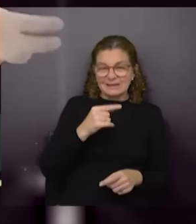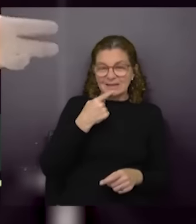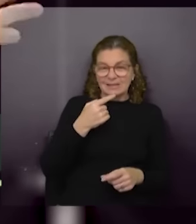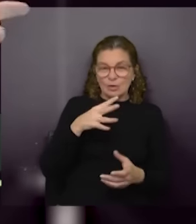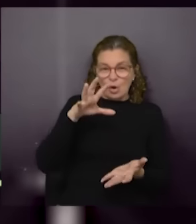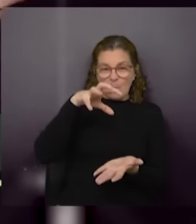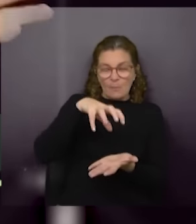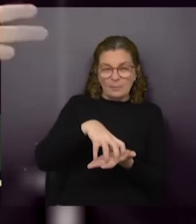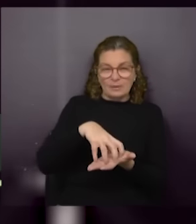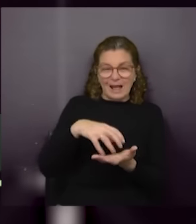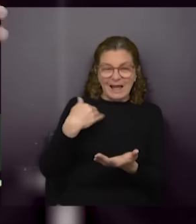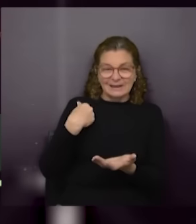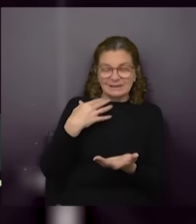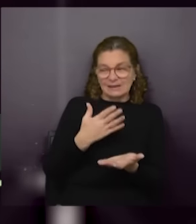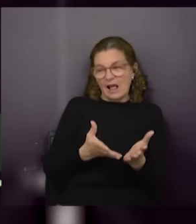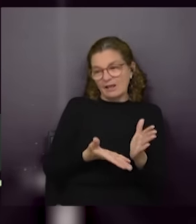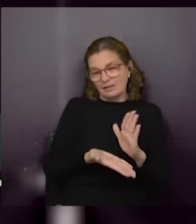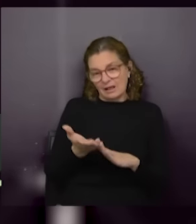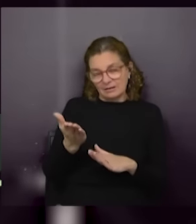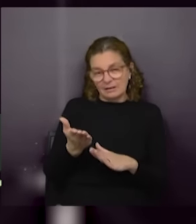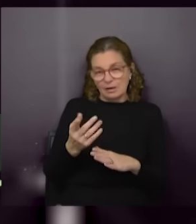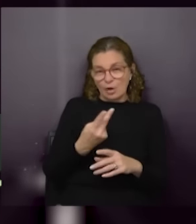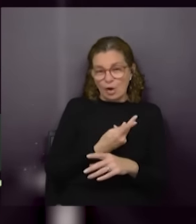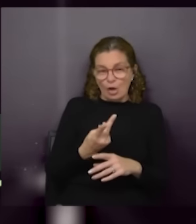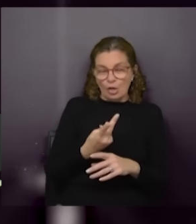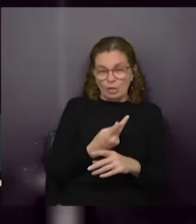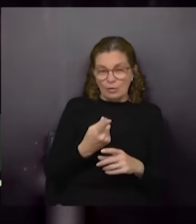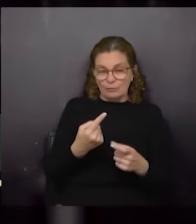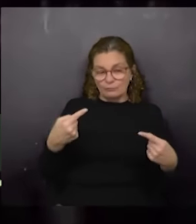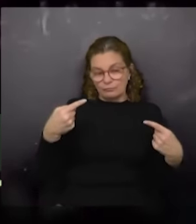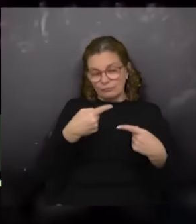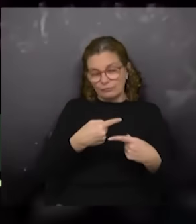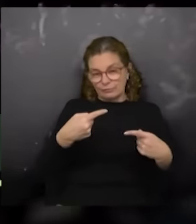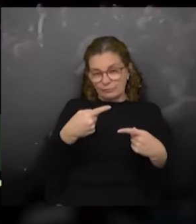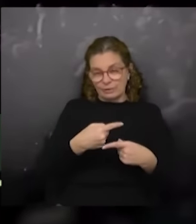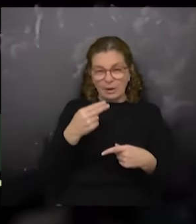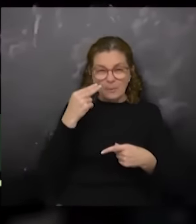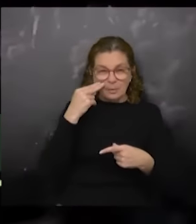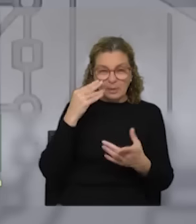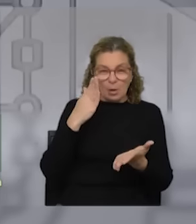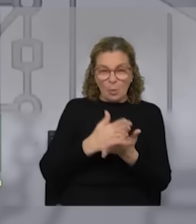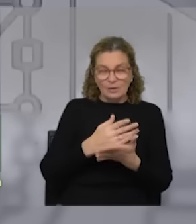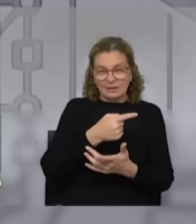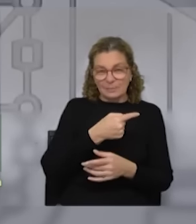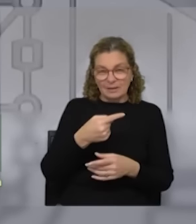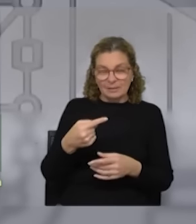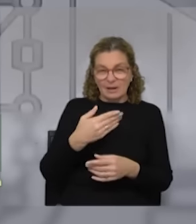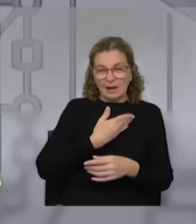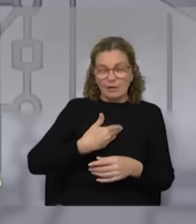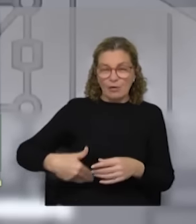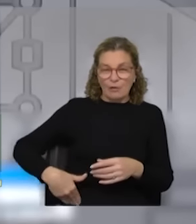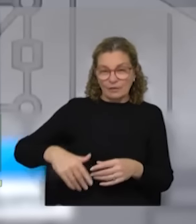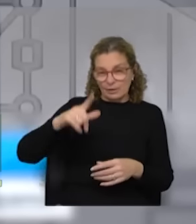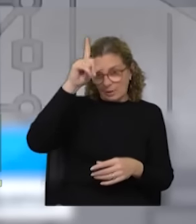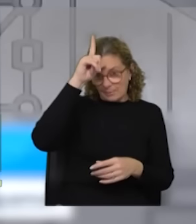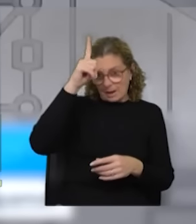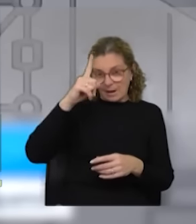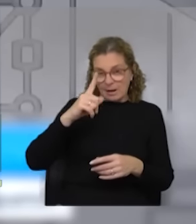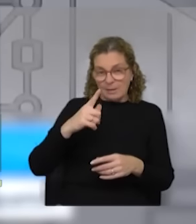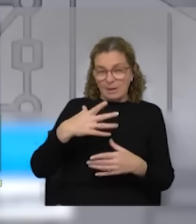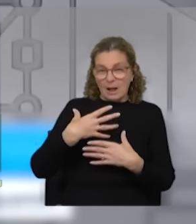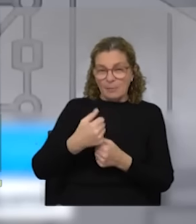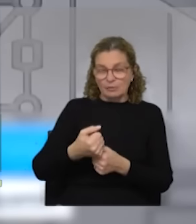en Argentina y desde entonces ambos mandatarios han sostenido un fuerte enfrentamiento en el que en las últimas semanas el gobierno alemán intervino Para apoyar a